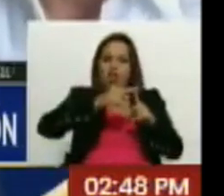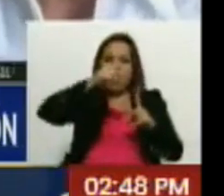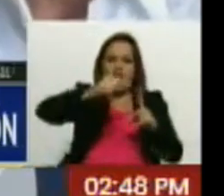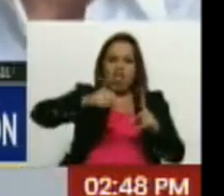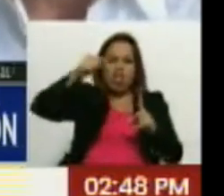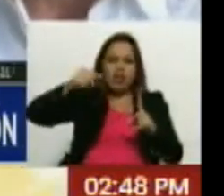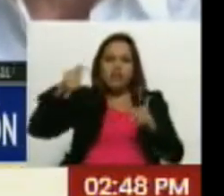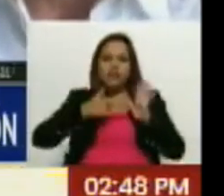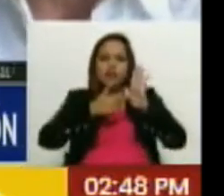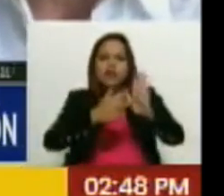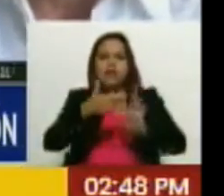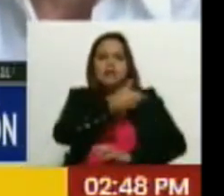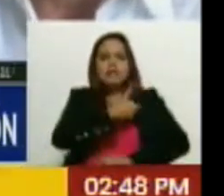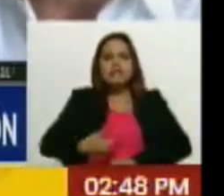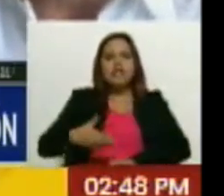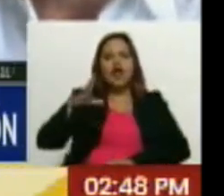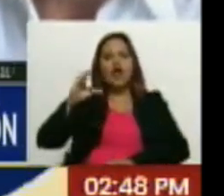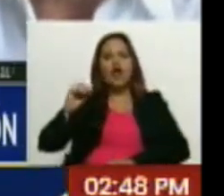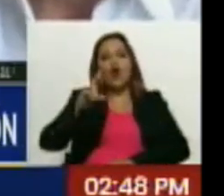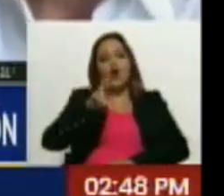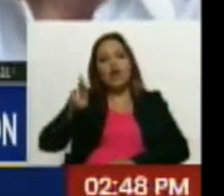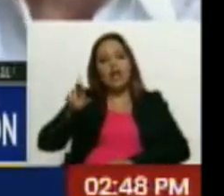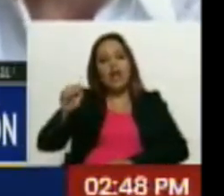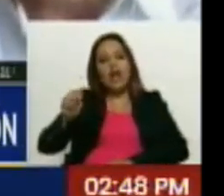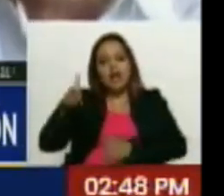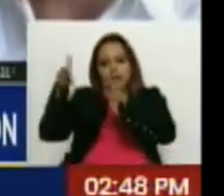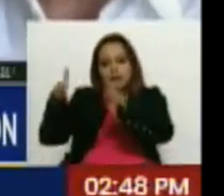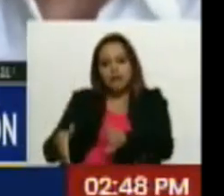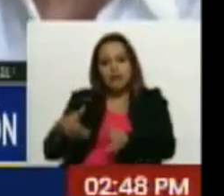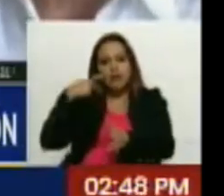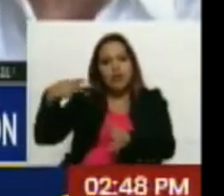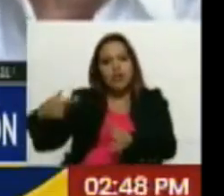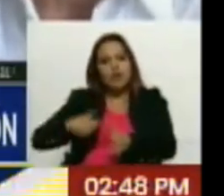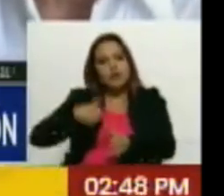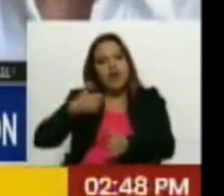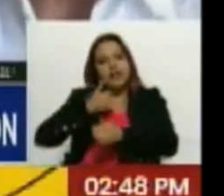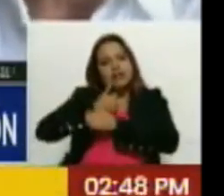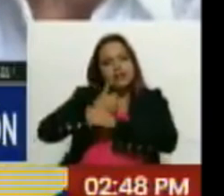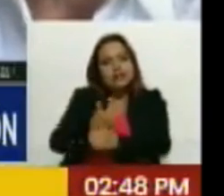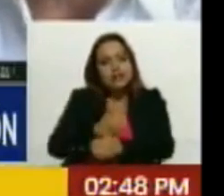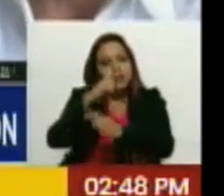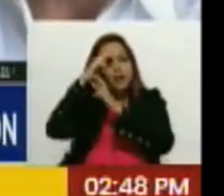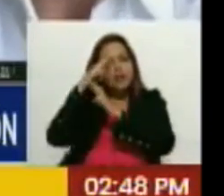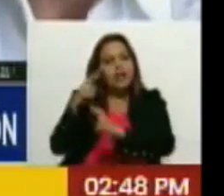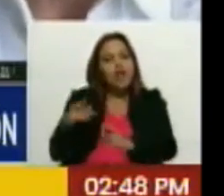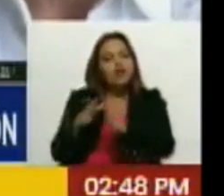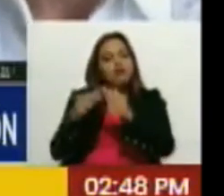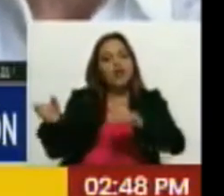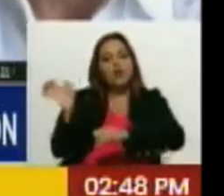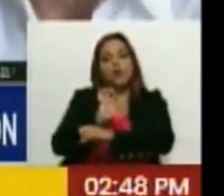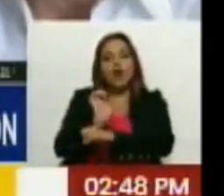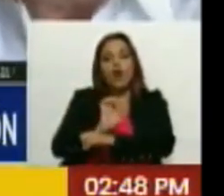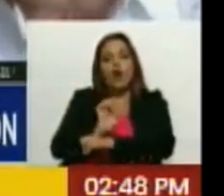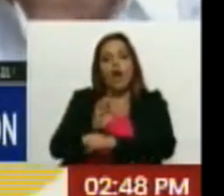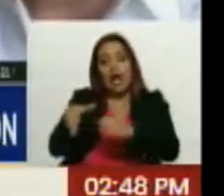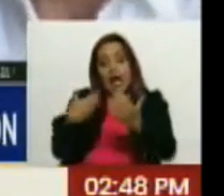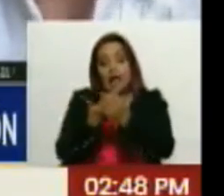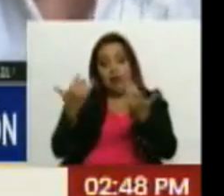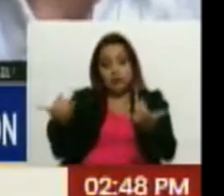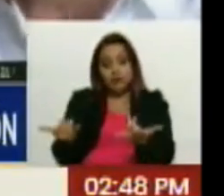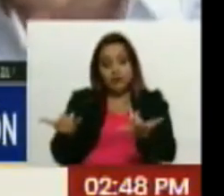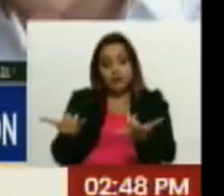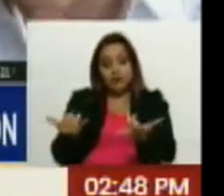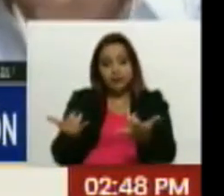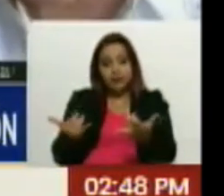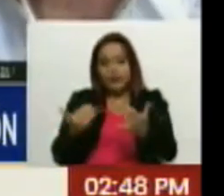señalan que el presidente Rafael Correa es la figura política más querida y respetada del Ecuador actualmente. Mucho más